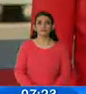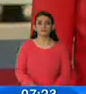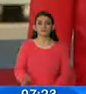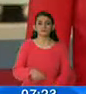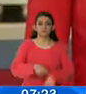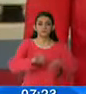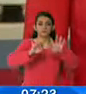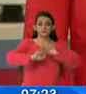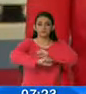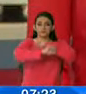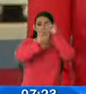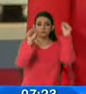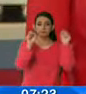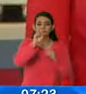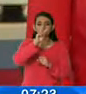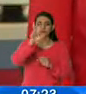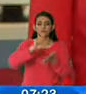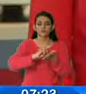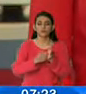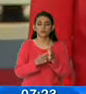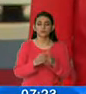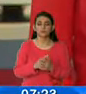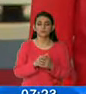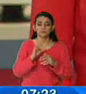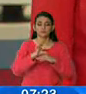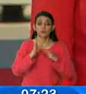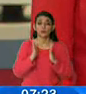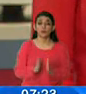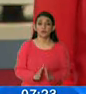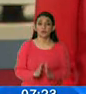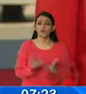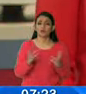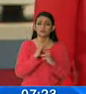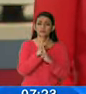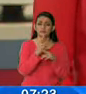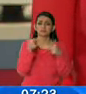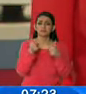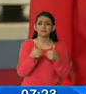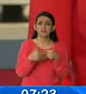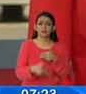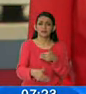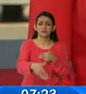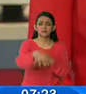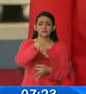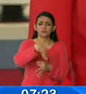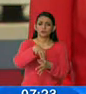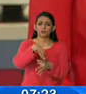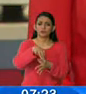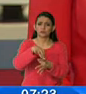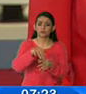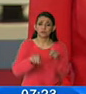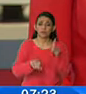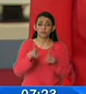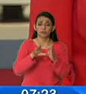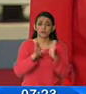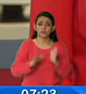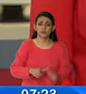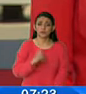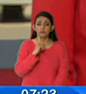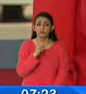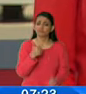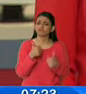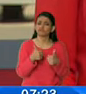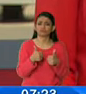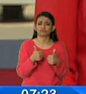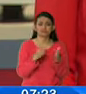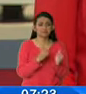Son las 7 de la mañana con 23 minutos y los ecuatorianos han respondido favorablemente a este proceso electoral. Algunos ciudadanos calificaron de adecuada